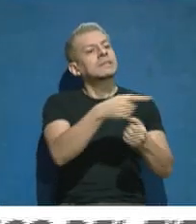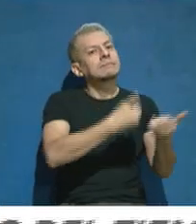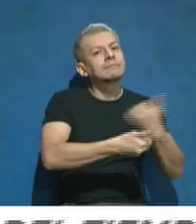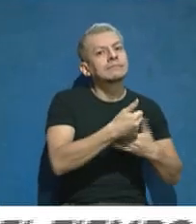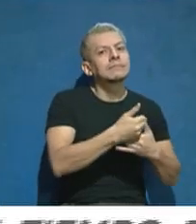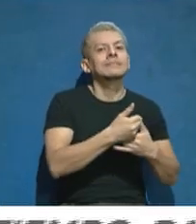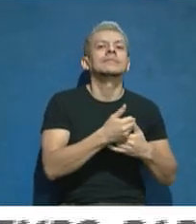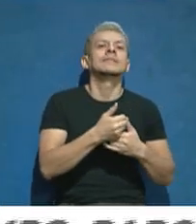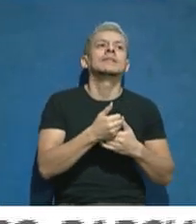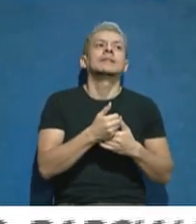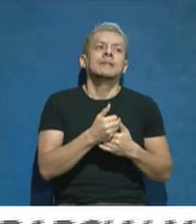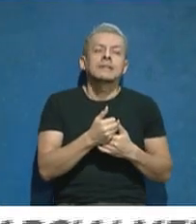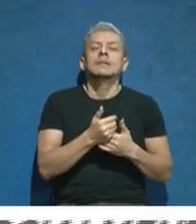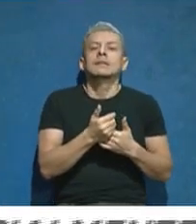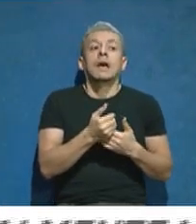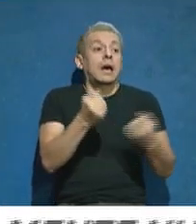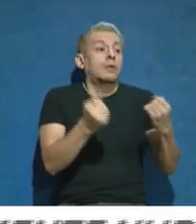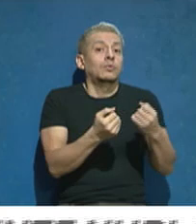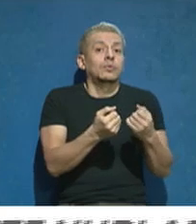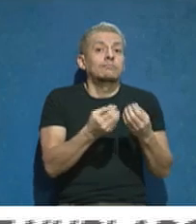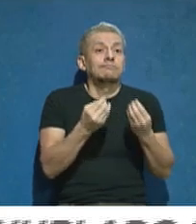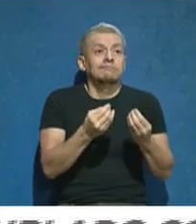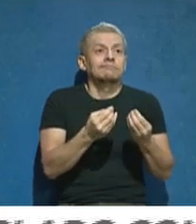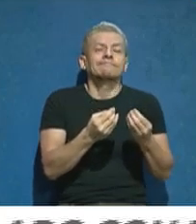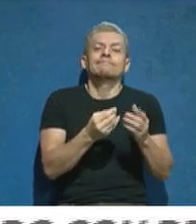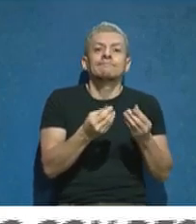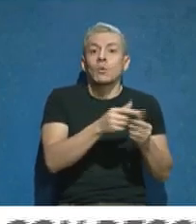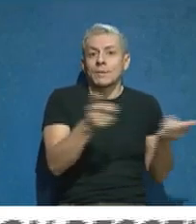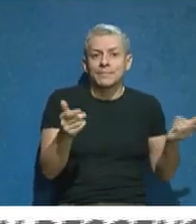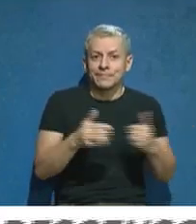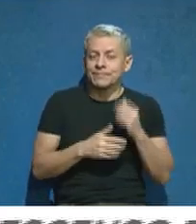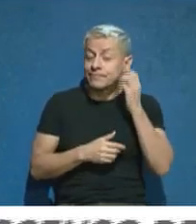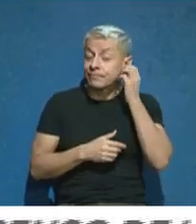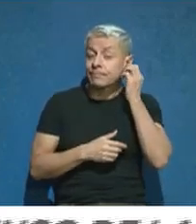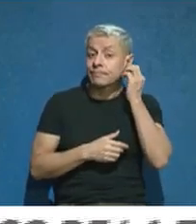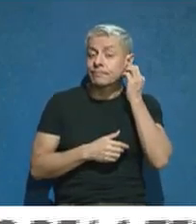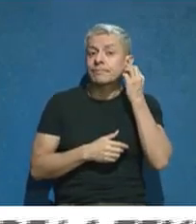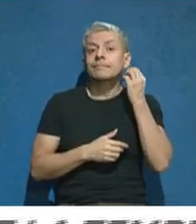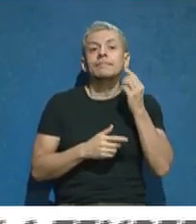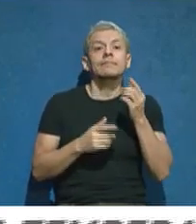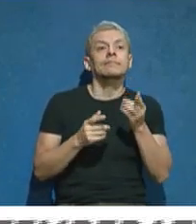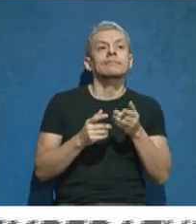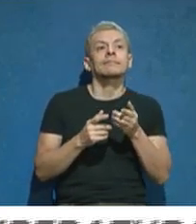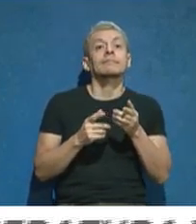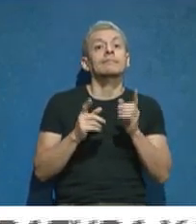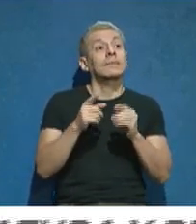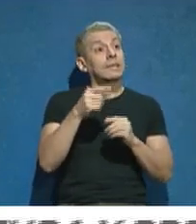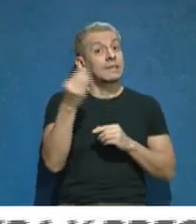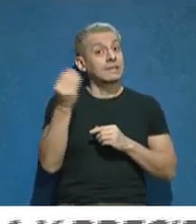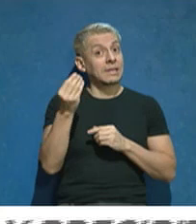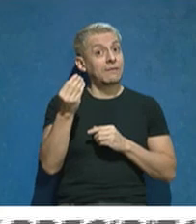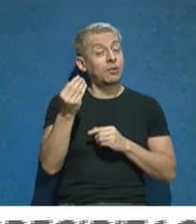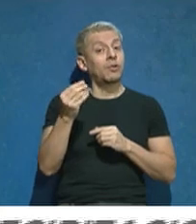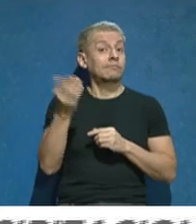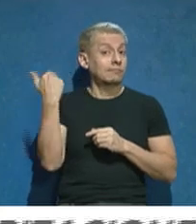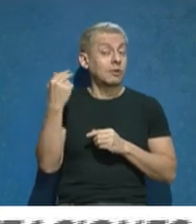familia se los ha llevado de la casa por algún temor a represalia. Y este es otro elemento, en este caso fue el sábado a las 11 de la